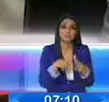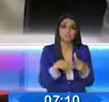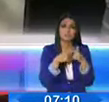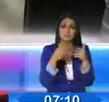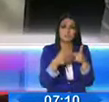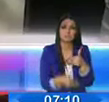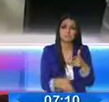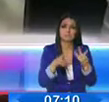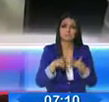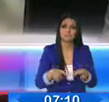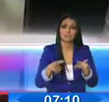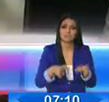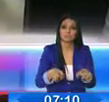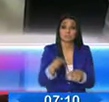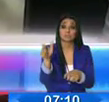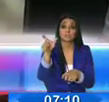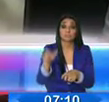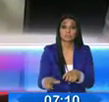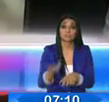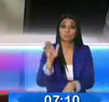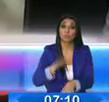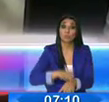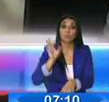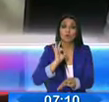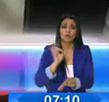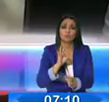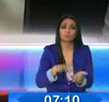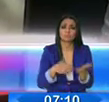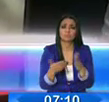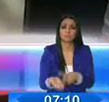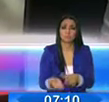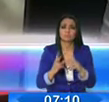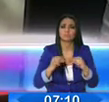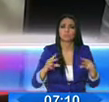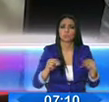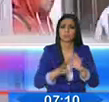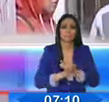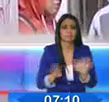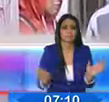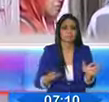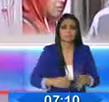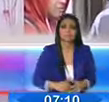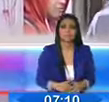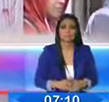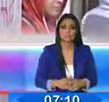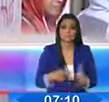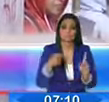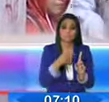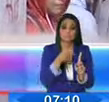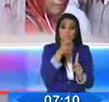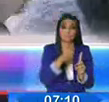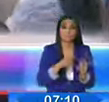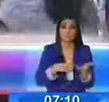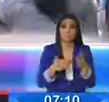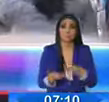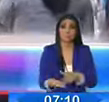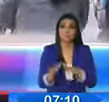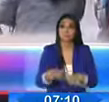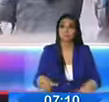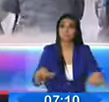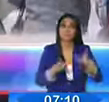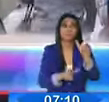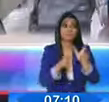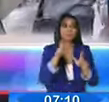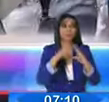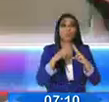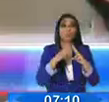estamos frente a un delito caso contrario se establecerá lo que legalmente corresponda el fallecimiento de roberto su tristeza en sus conocidos